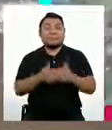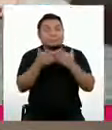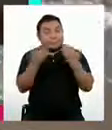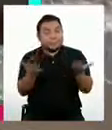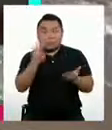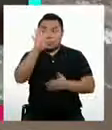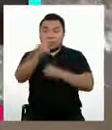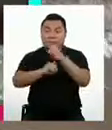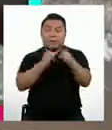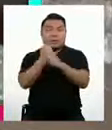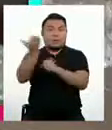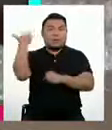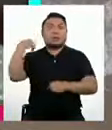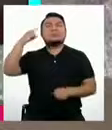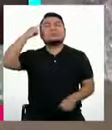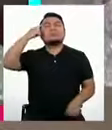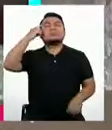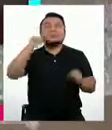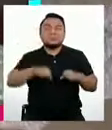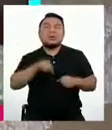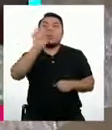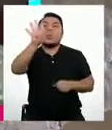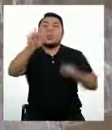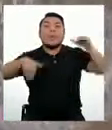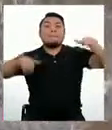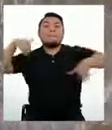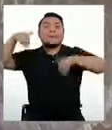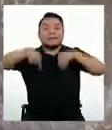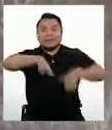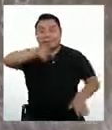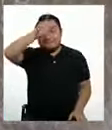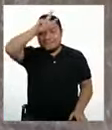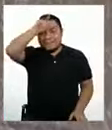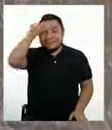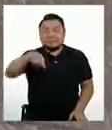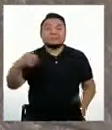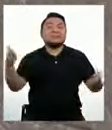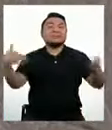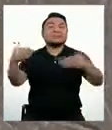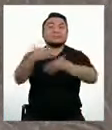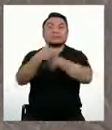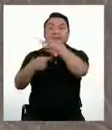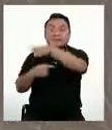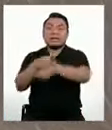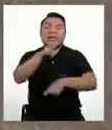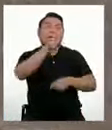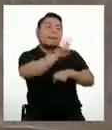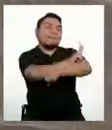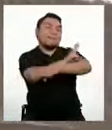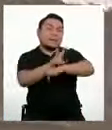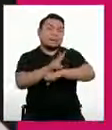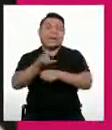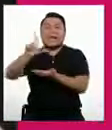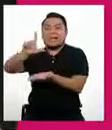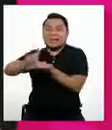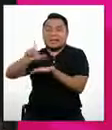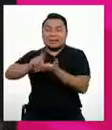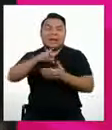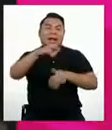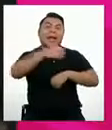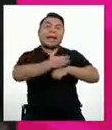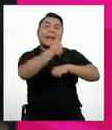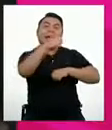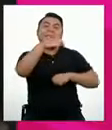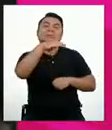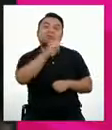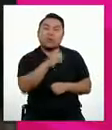Hace 4 años se decidió monitorear 4 playas de arena peruanas. En Chimbote, Ventanilla, Lima y Pisco.